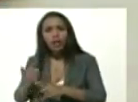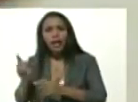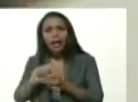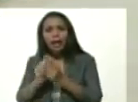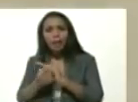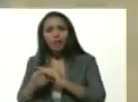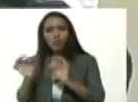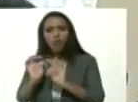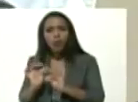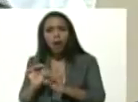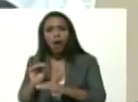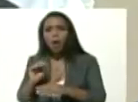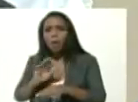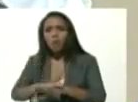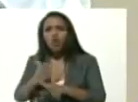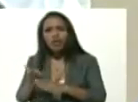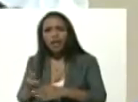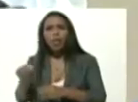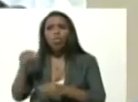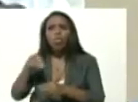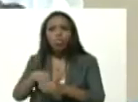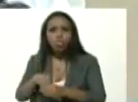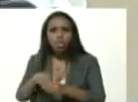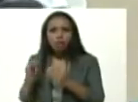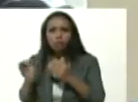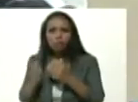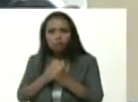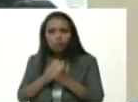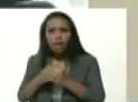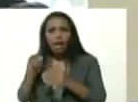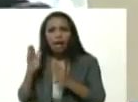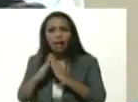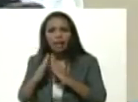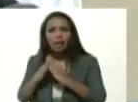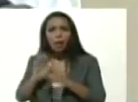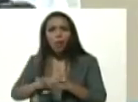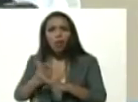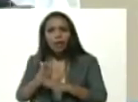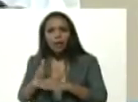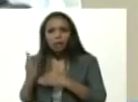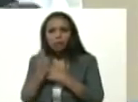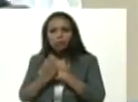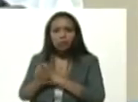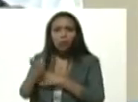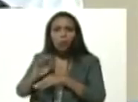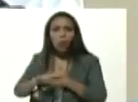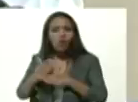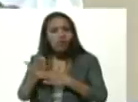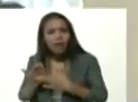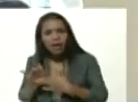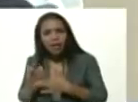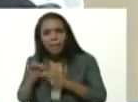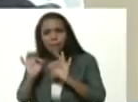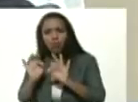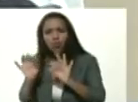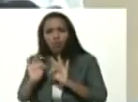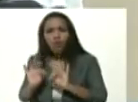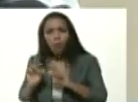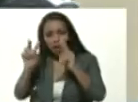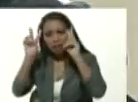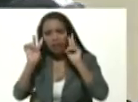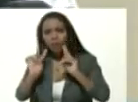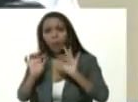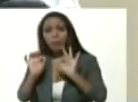que no entienden por qué tienen que estar encerrados, por qué tienen que tomar medidas de seguridad desde el punto de vista de la higiene especial. Por